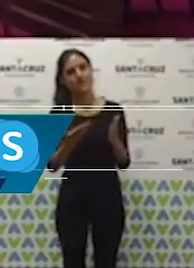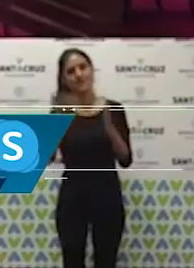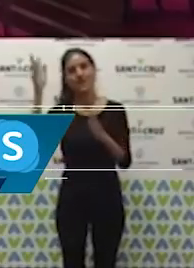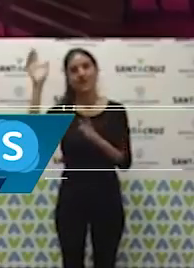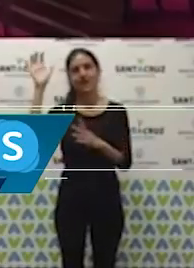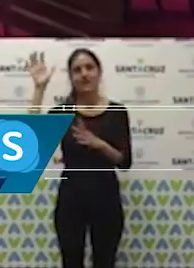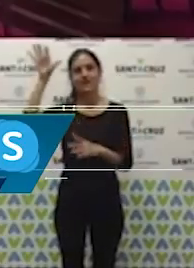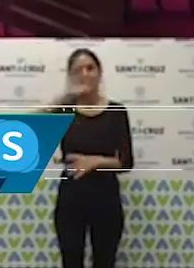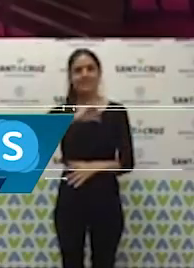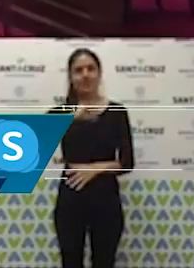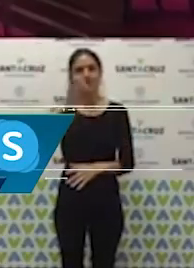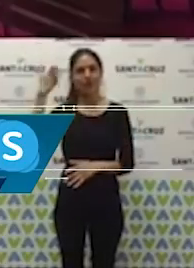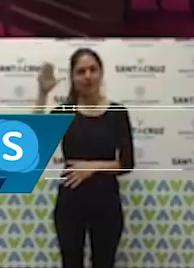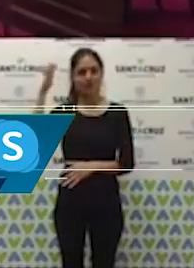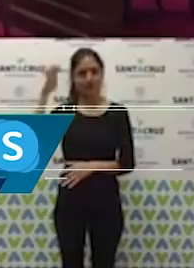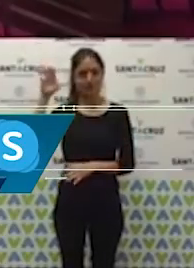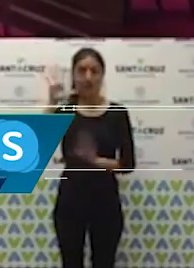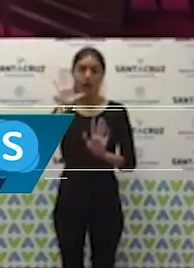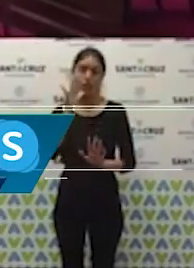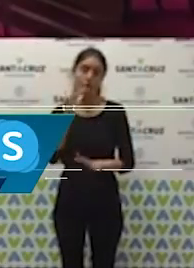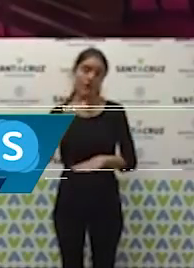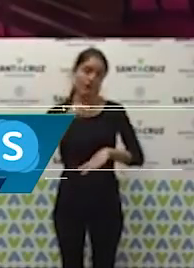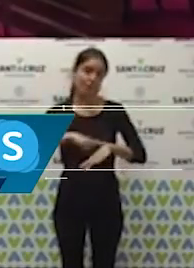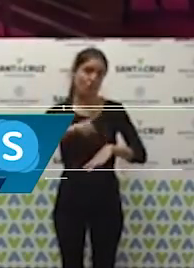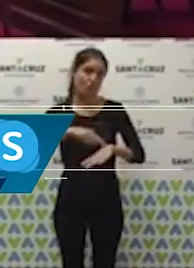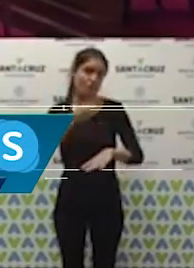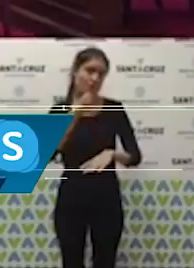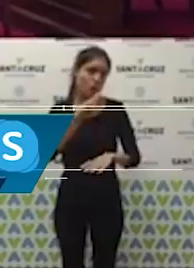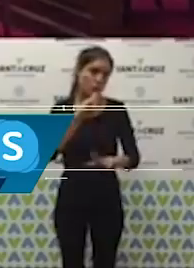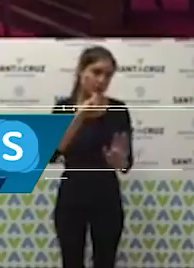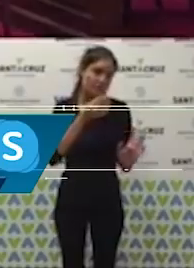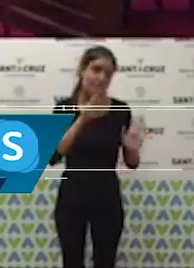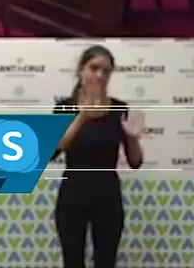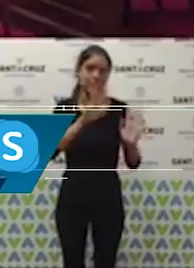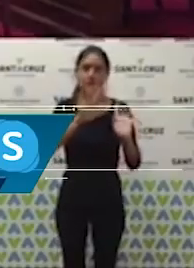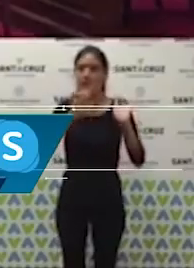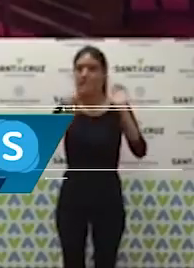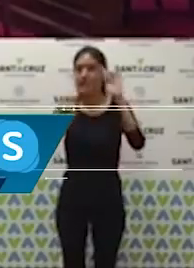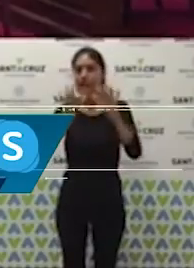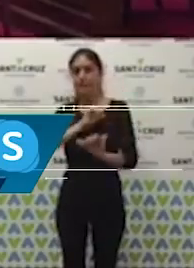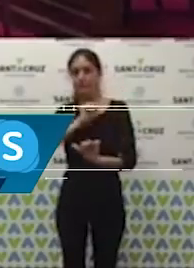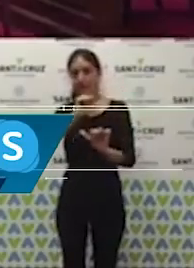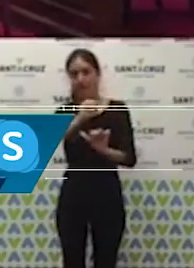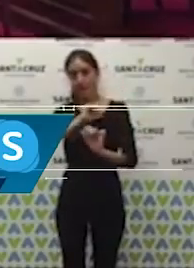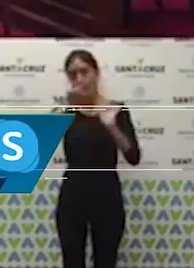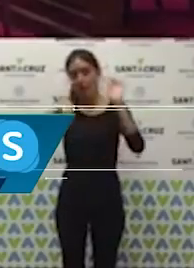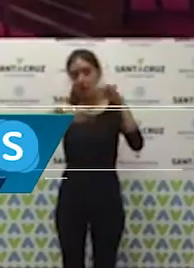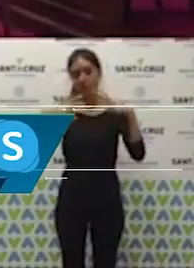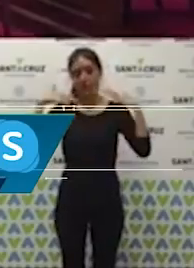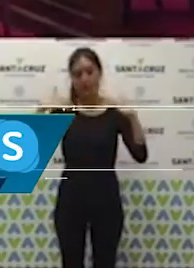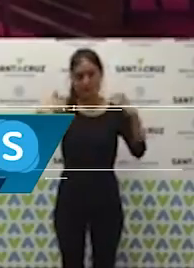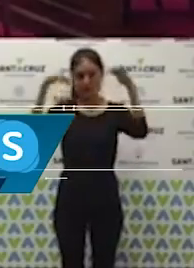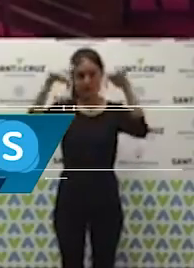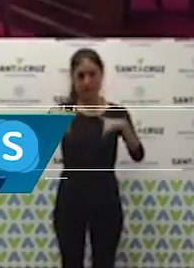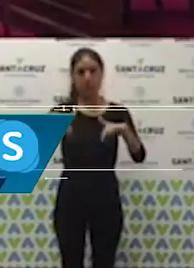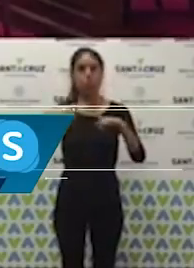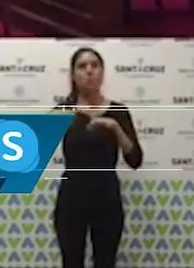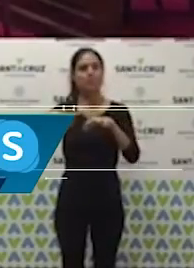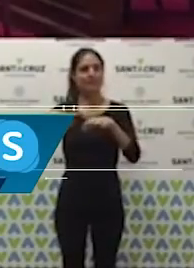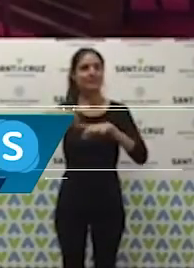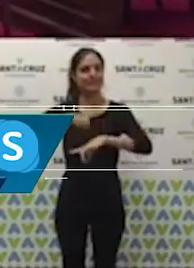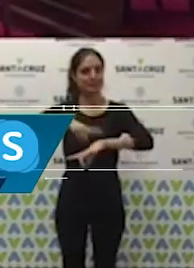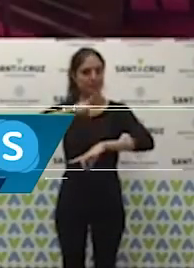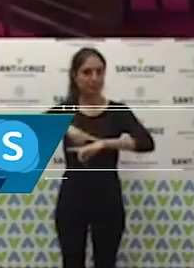se va a Santander, donde vive con su familia, y desde allí manda su renuncia al cargo de concejal